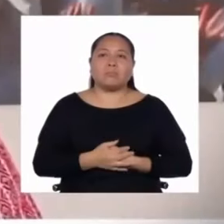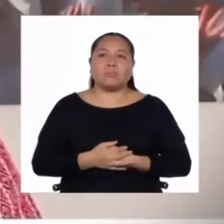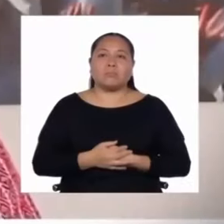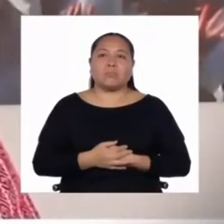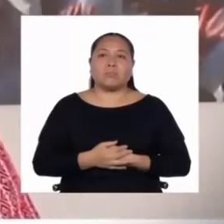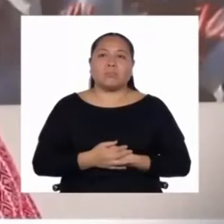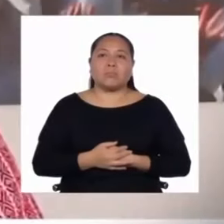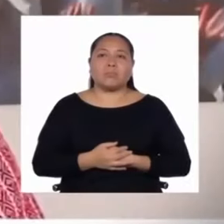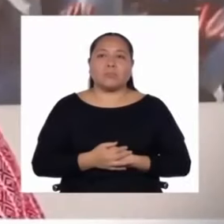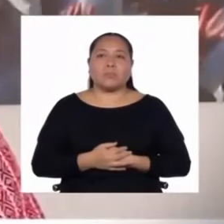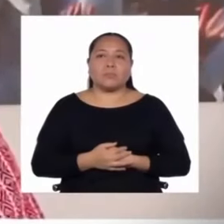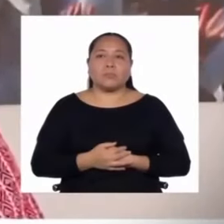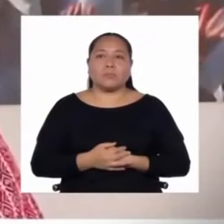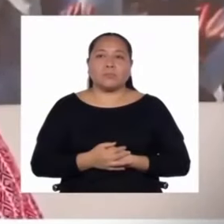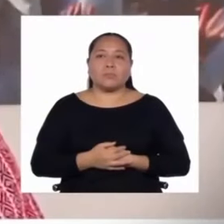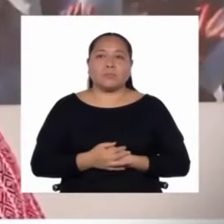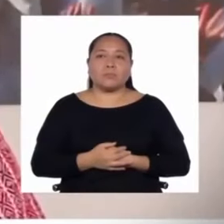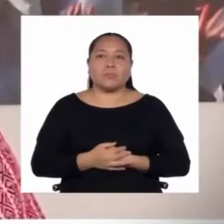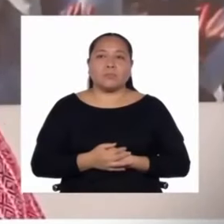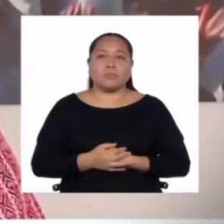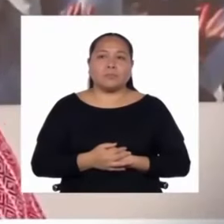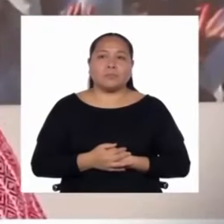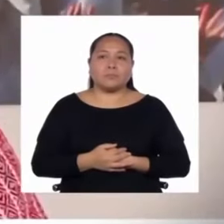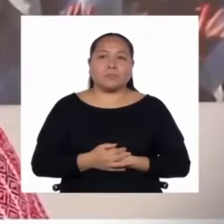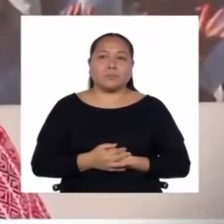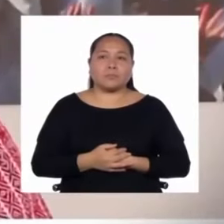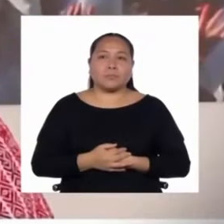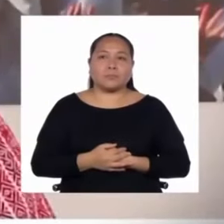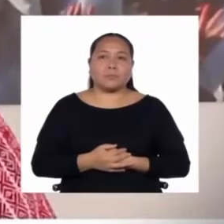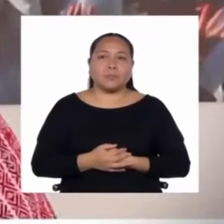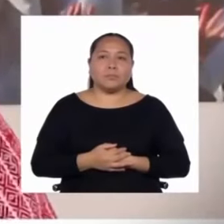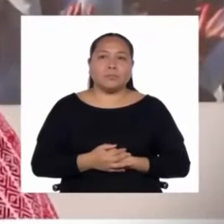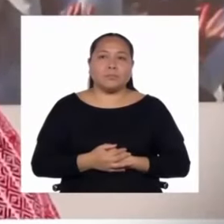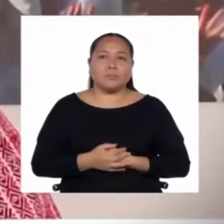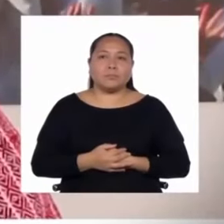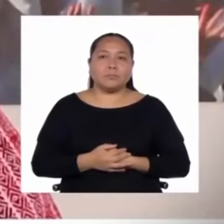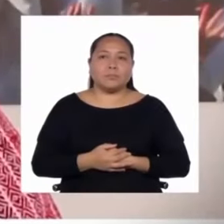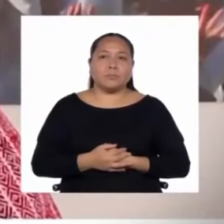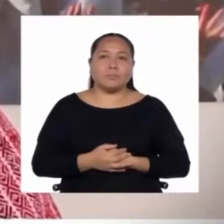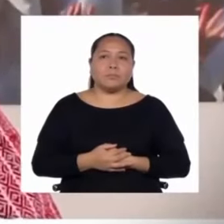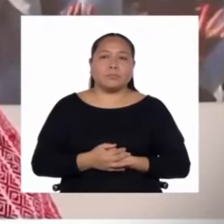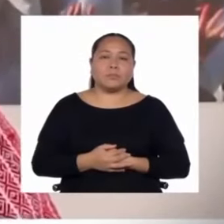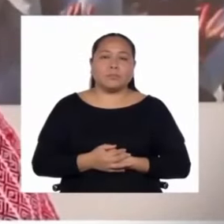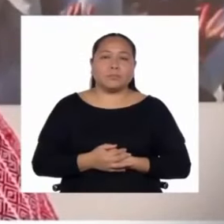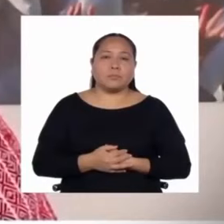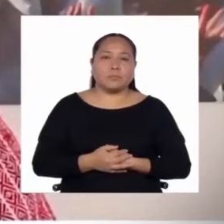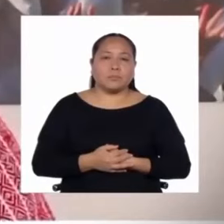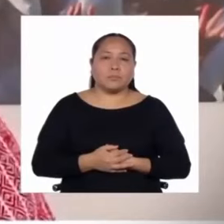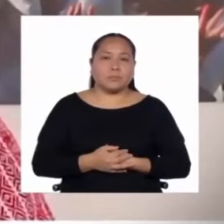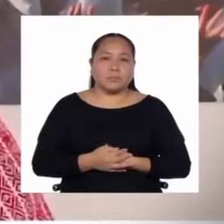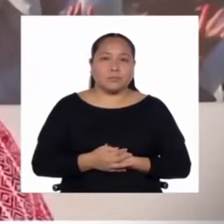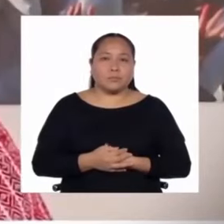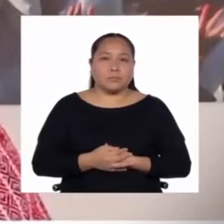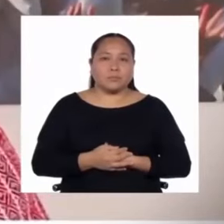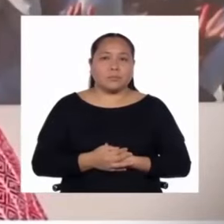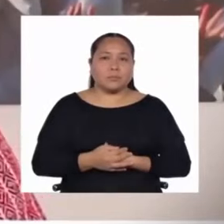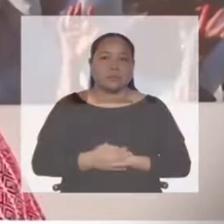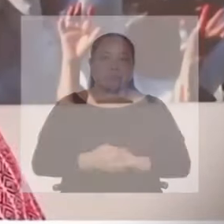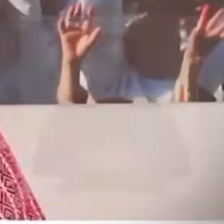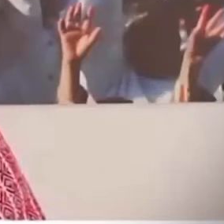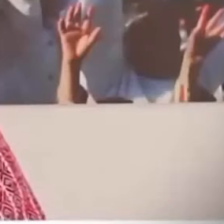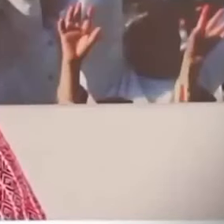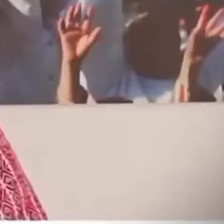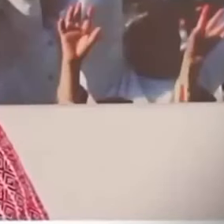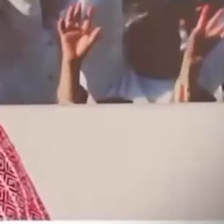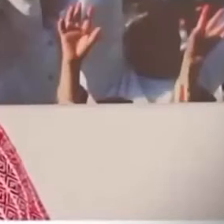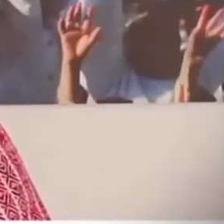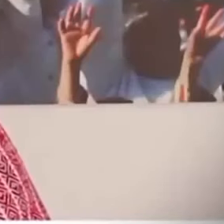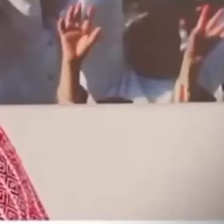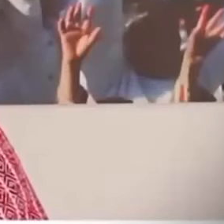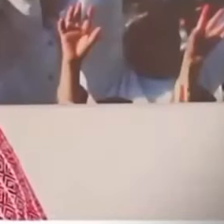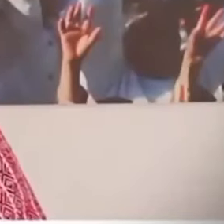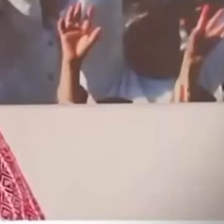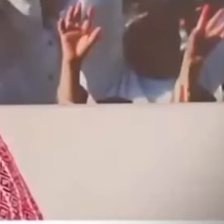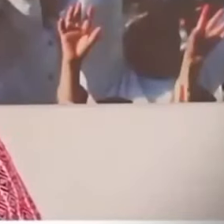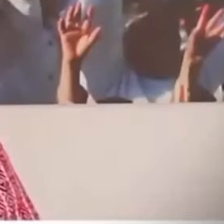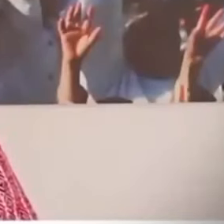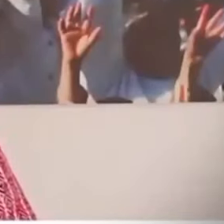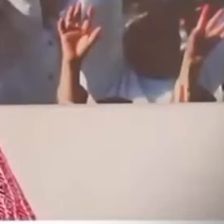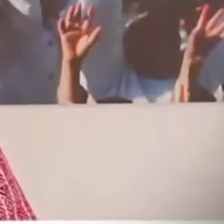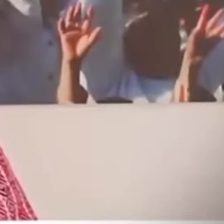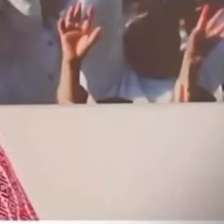Kunan, kaita hawanagikama, llapan pachapi runa masinchikuna rimanakuchkan,